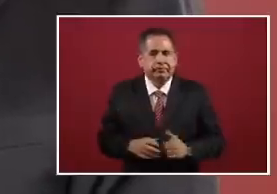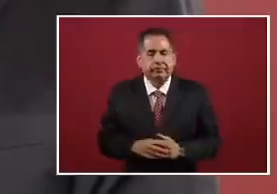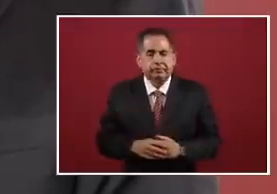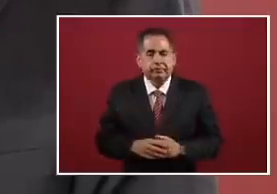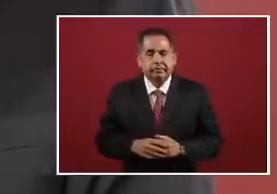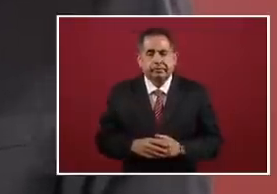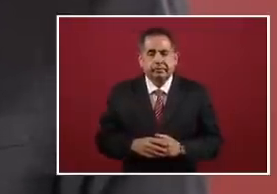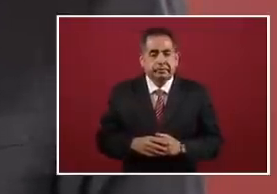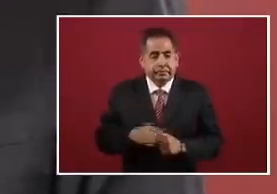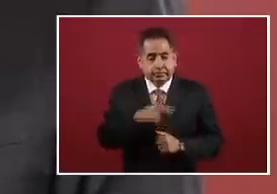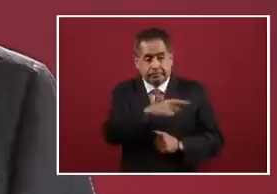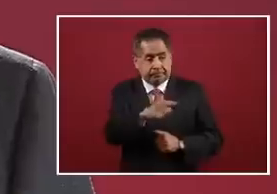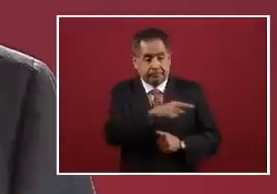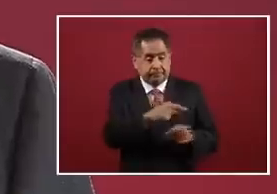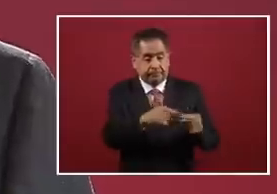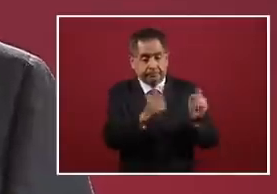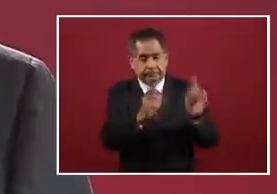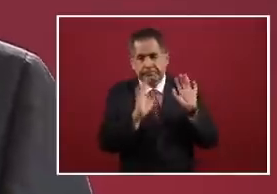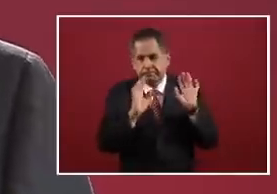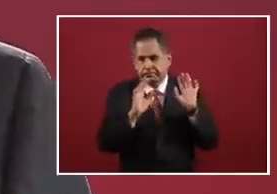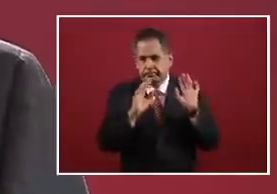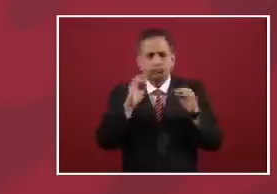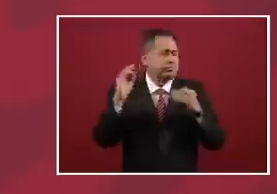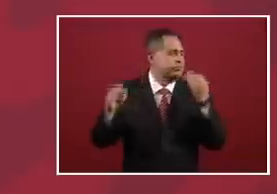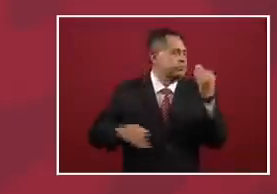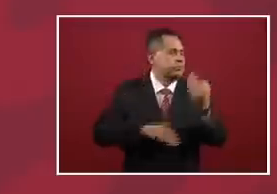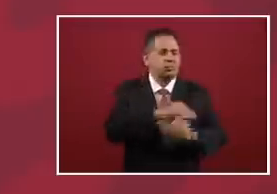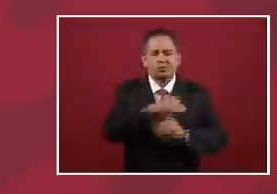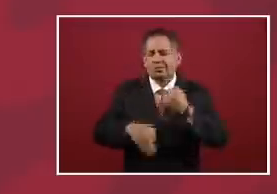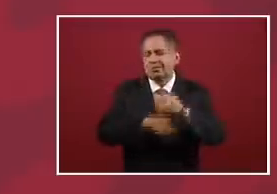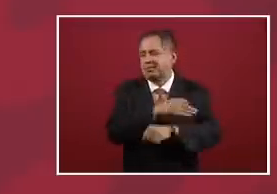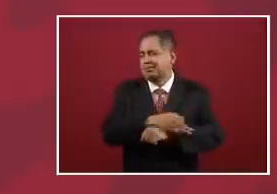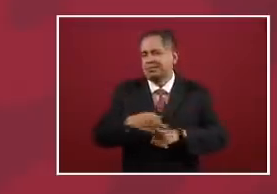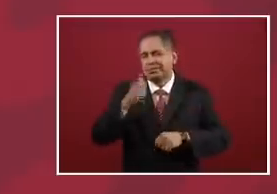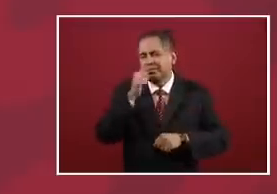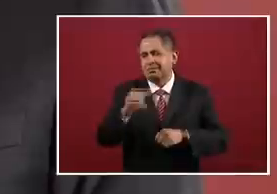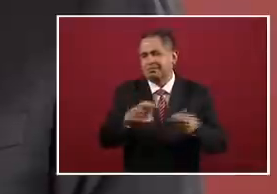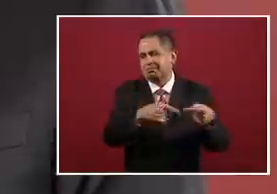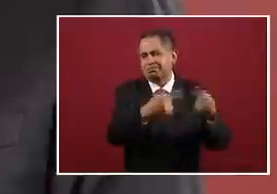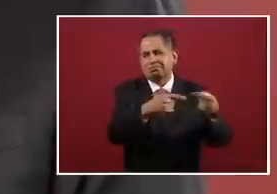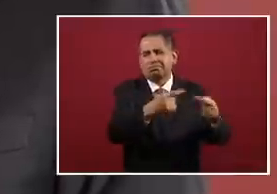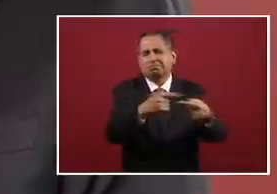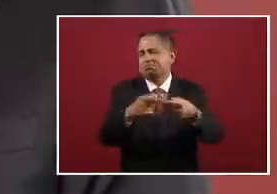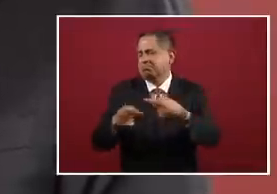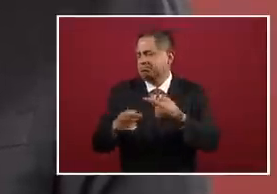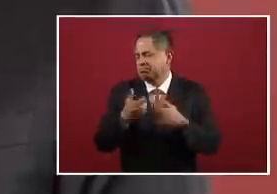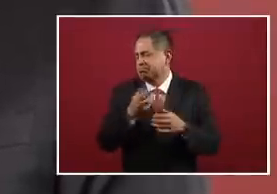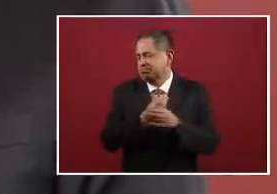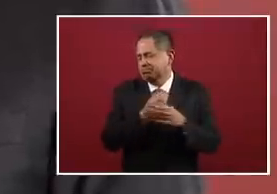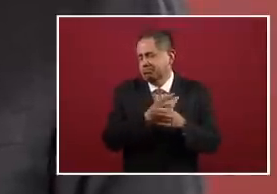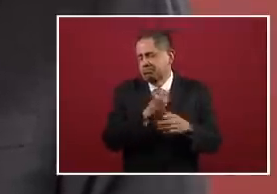si hay diferencias, que las hay en todas las familias también, ¿sí?